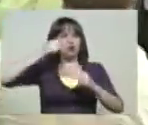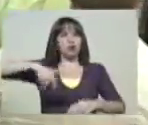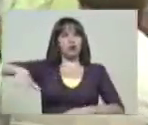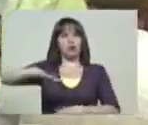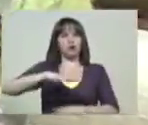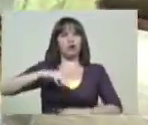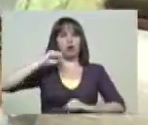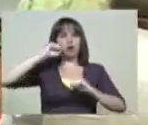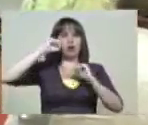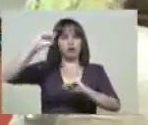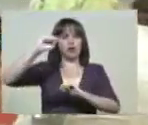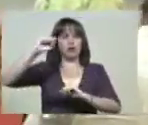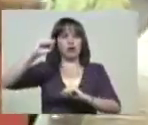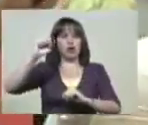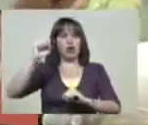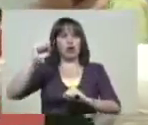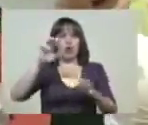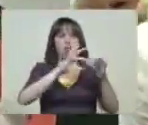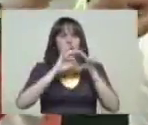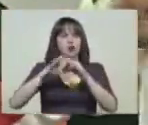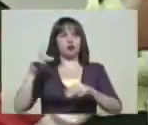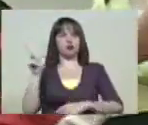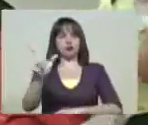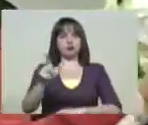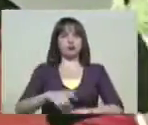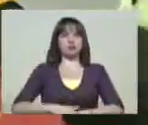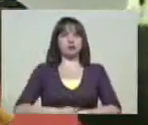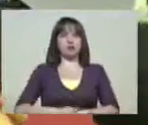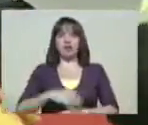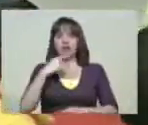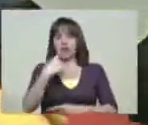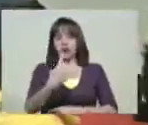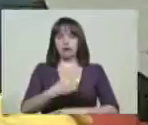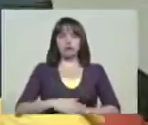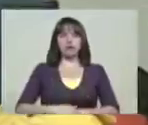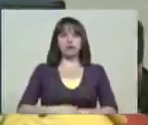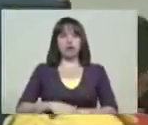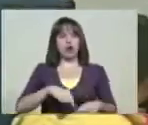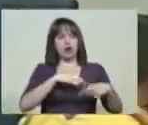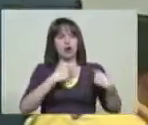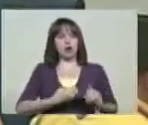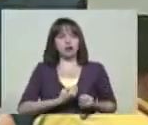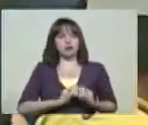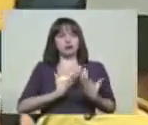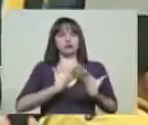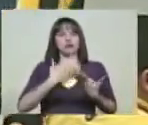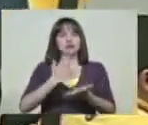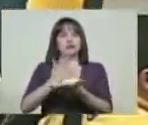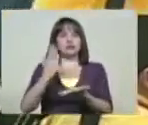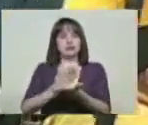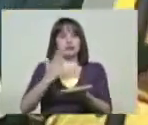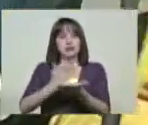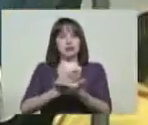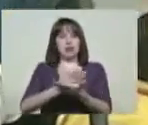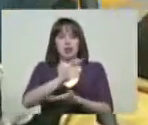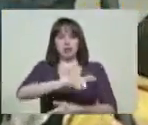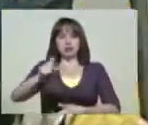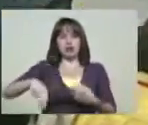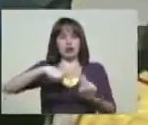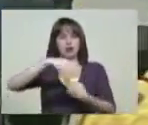que viva la unión del partido socialista y digamos con nuestro corazón siempre de patriotas y